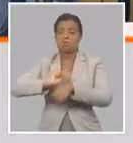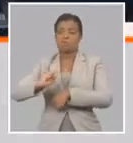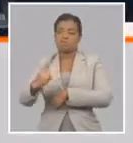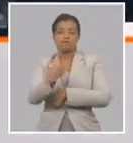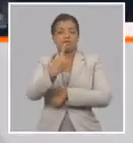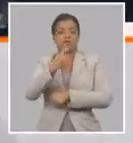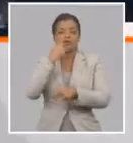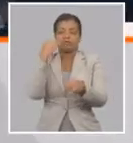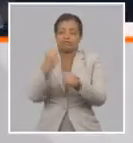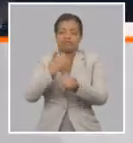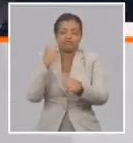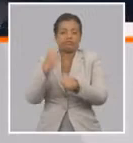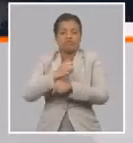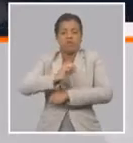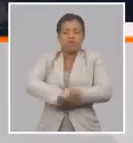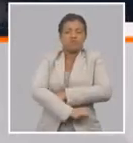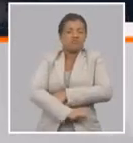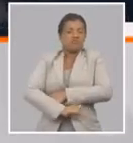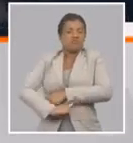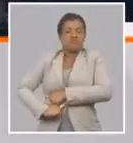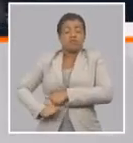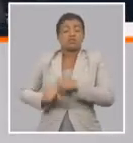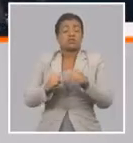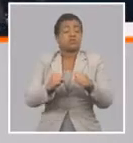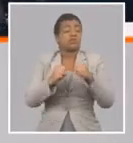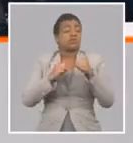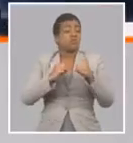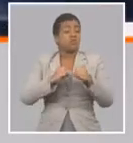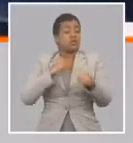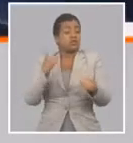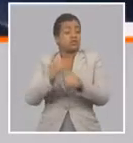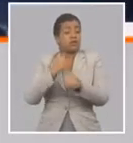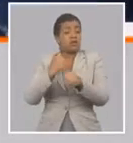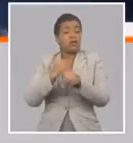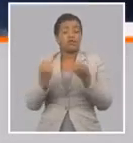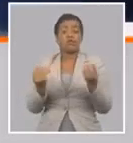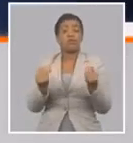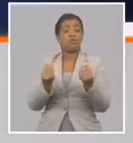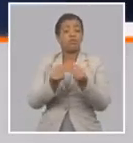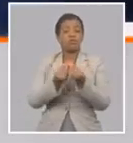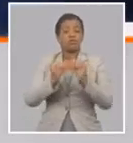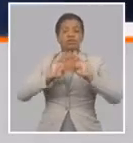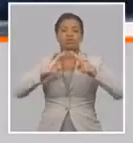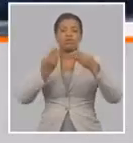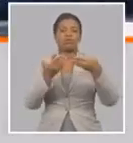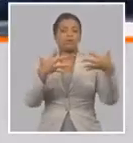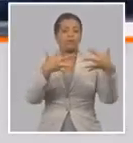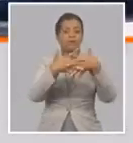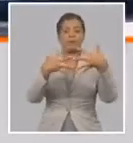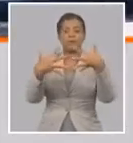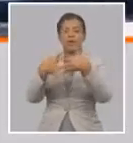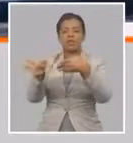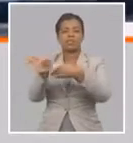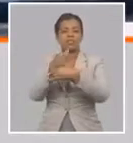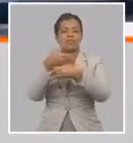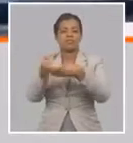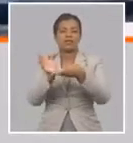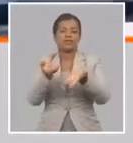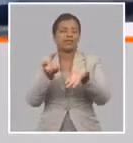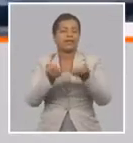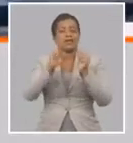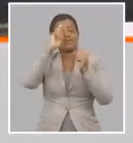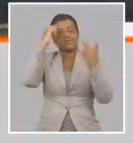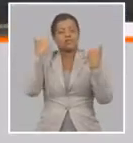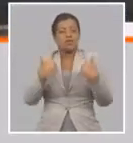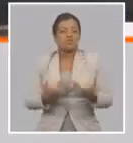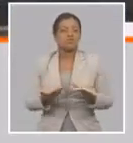randy de todo este esfuerzo que se ha desplegado durante todo este tiempo que de conjunto con todas las instituciones que participan de forma directo en torno